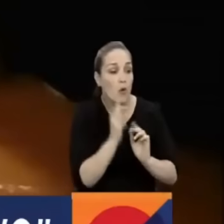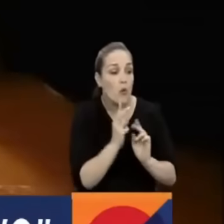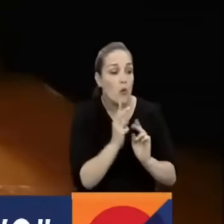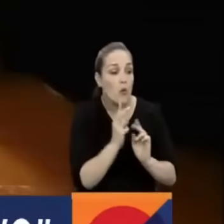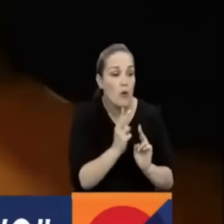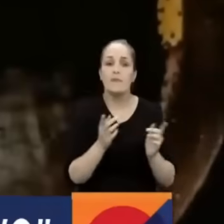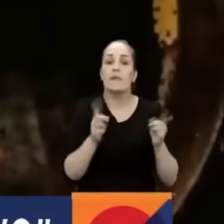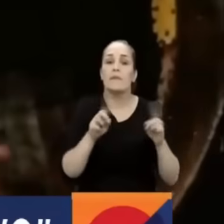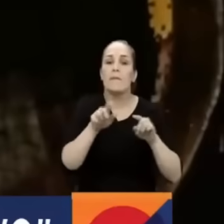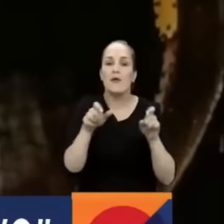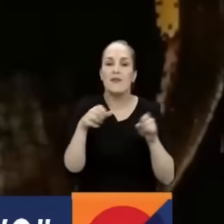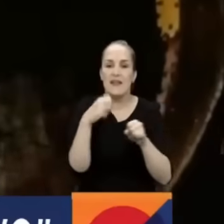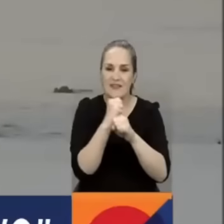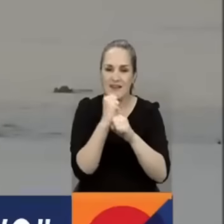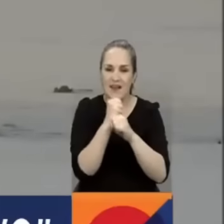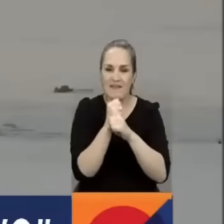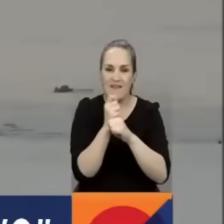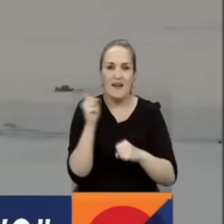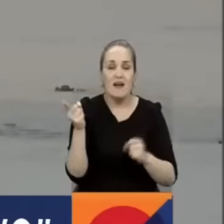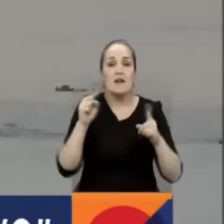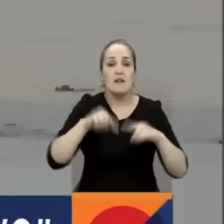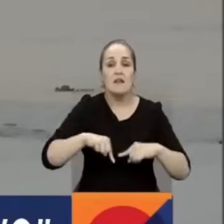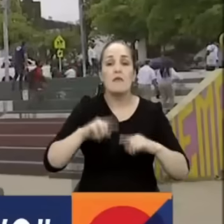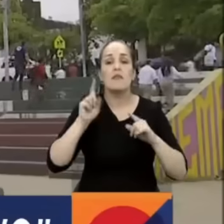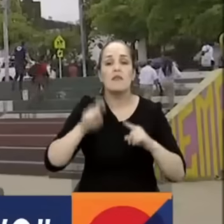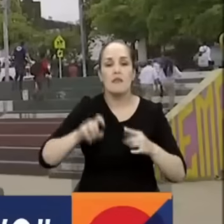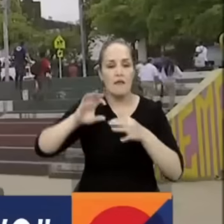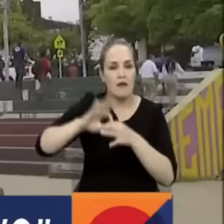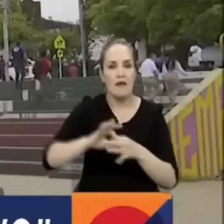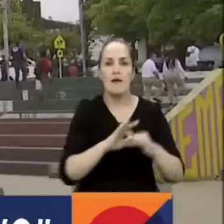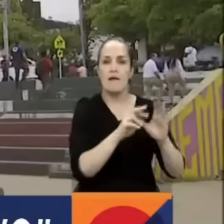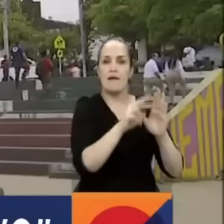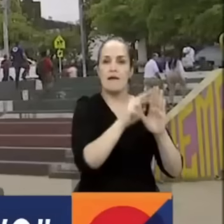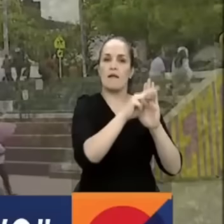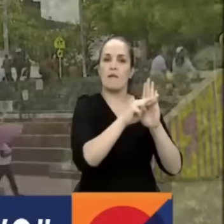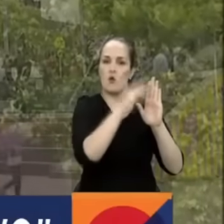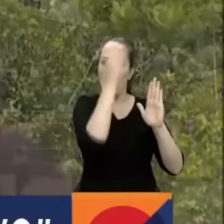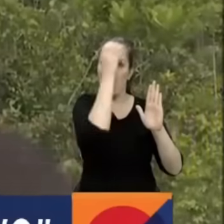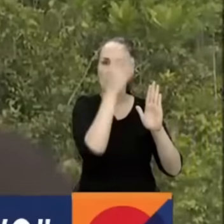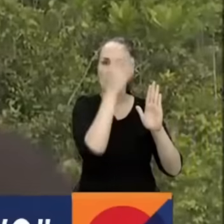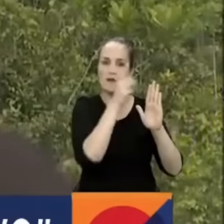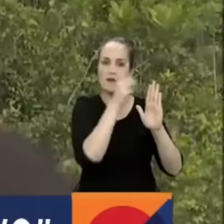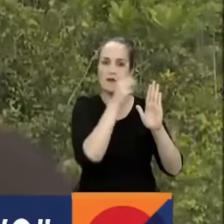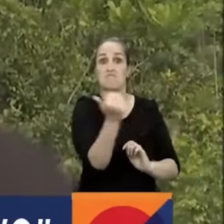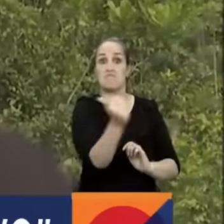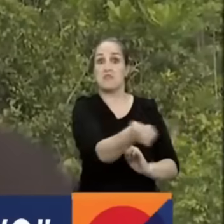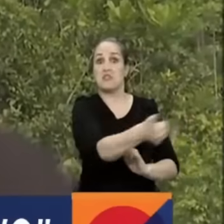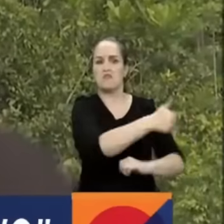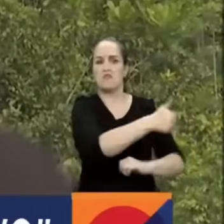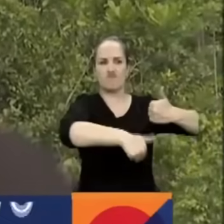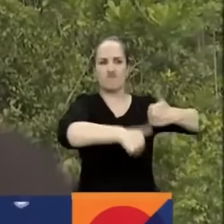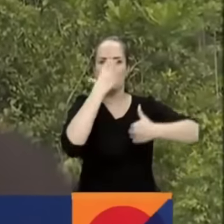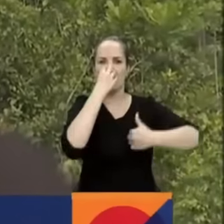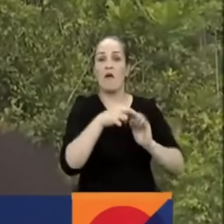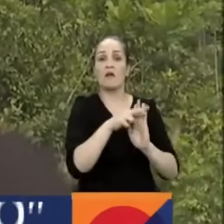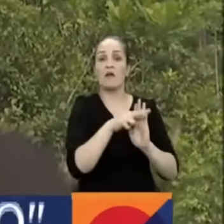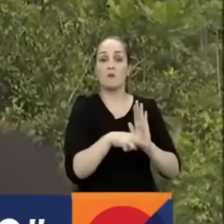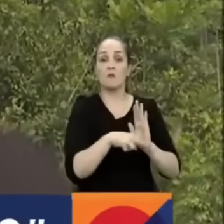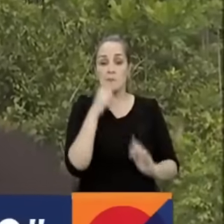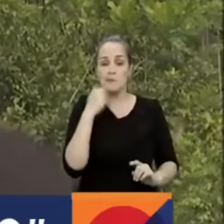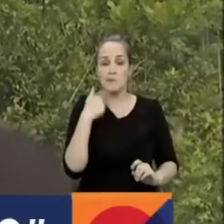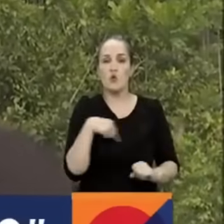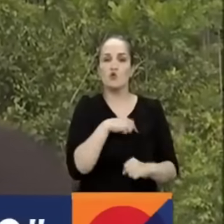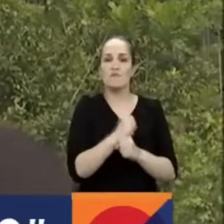igualmente, quienes realizan esa actividad deben acoplarse a unas reglas en la zona. Ponen reglas, cuando ellos están en el lugar, ellos ponen reglas, mira, aquí estamos